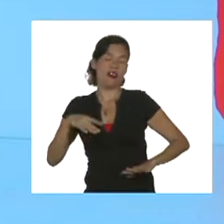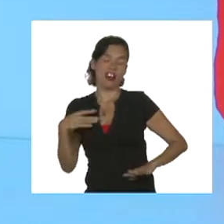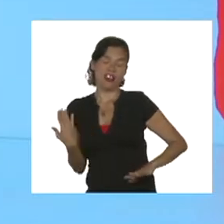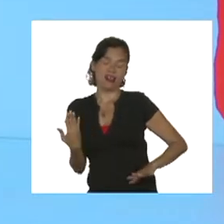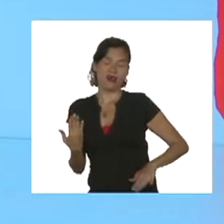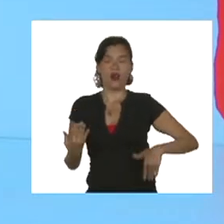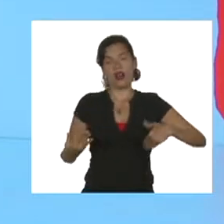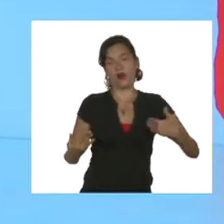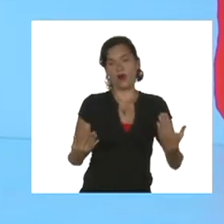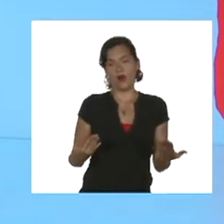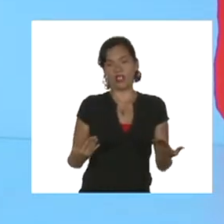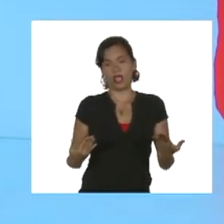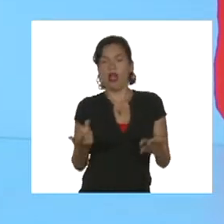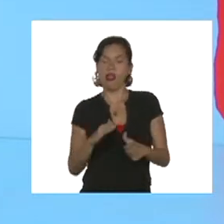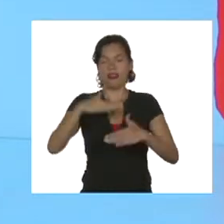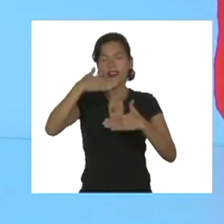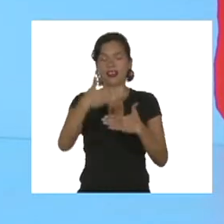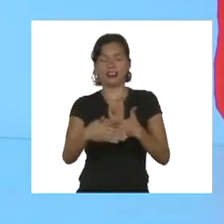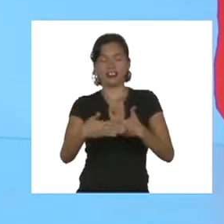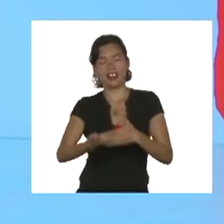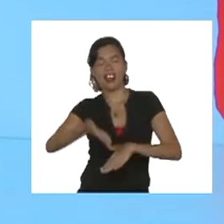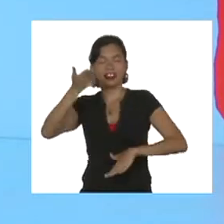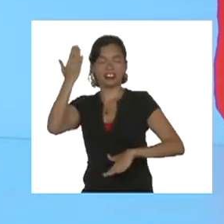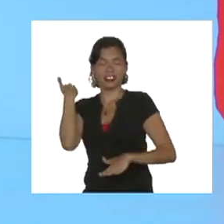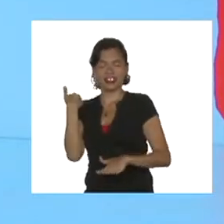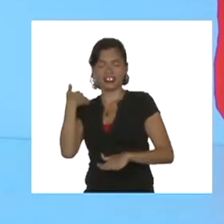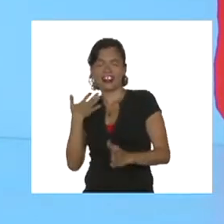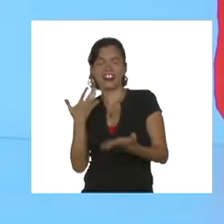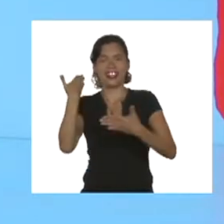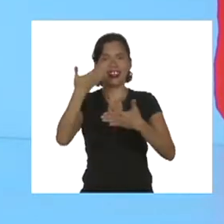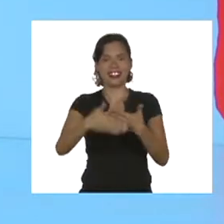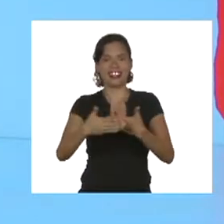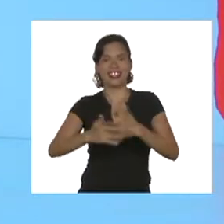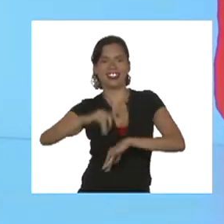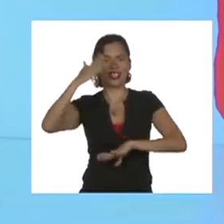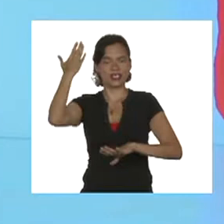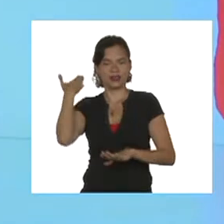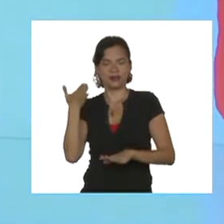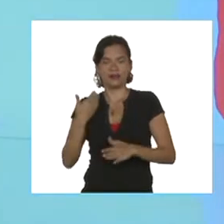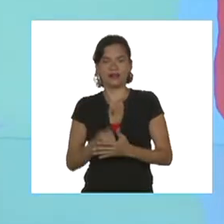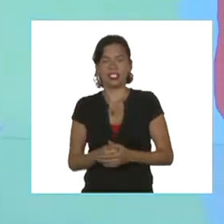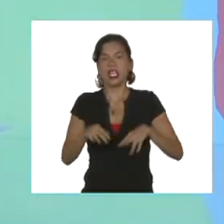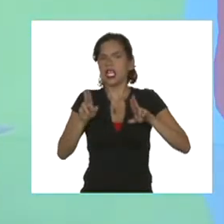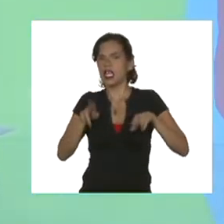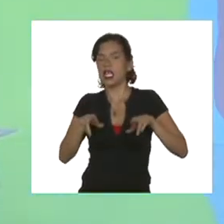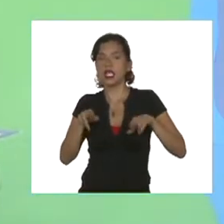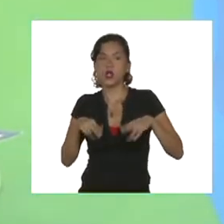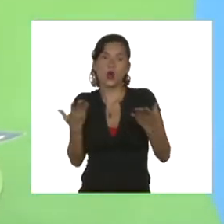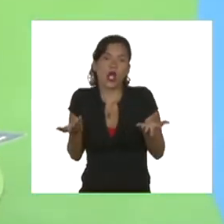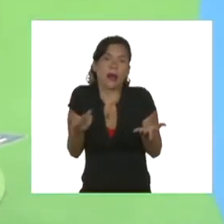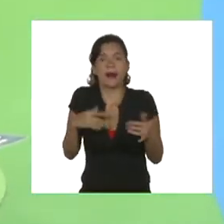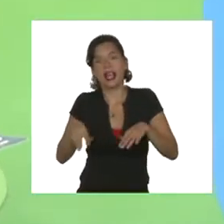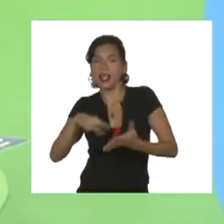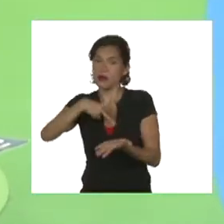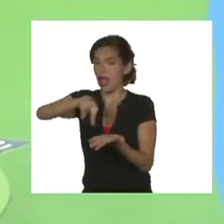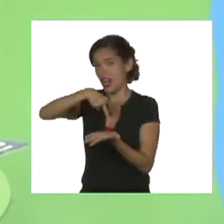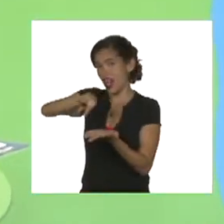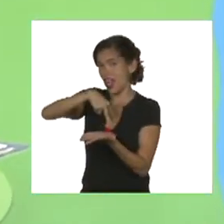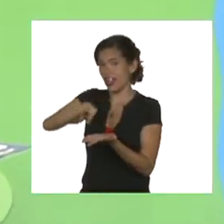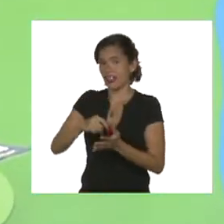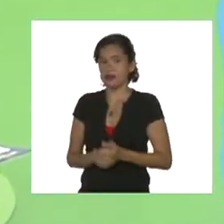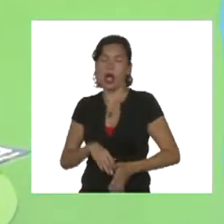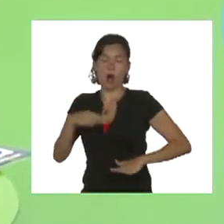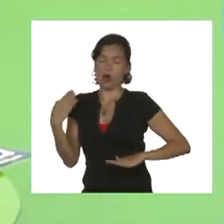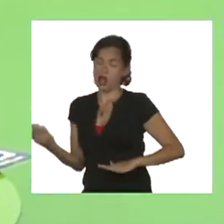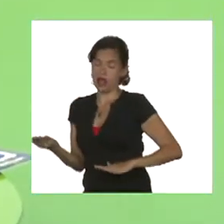lado, al otro, adelante, atrás, adelante, atrás, y nunca para de bailar a